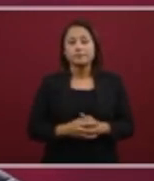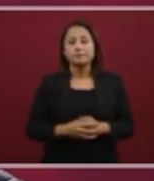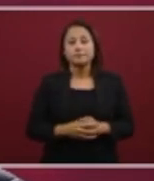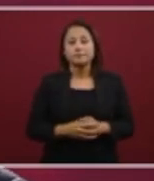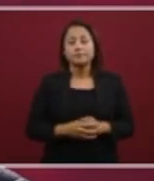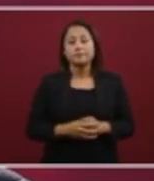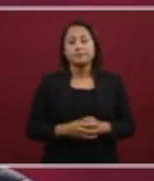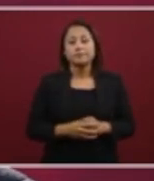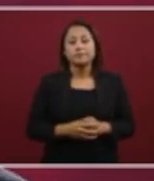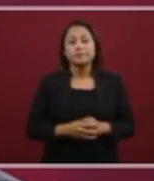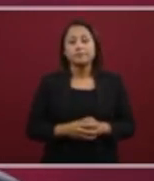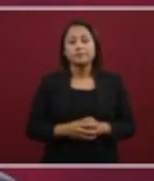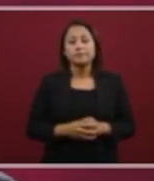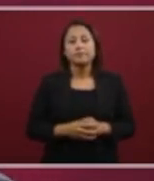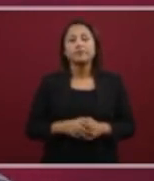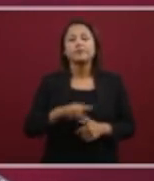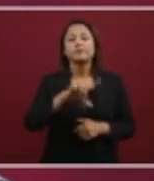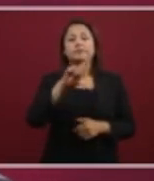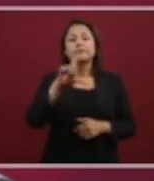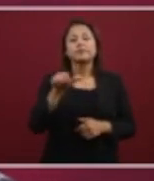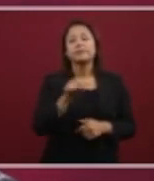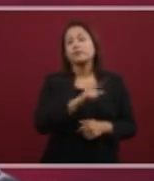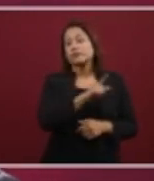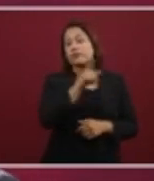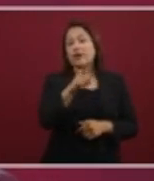y en Querétaro,